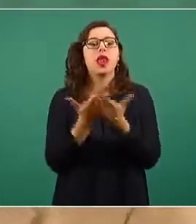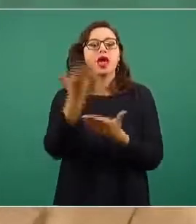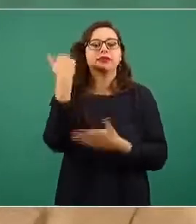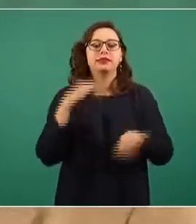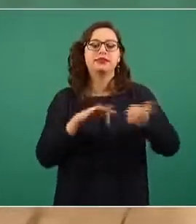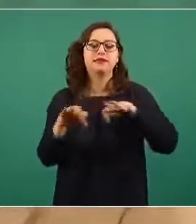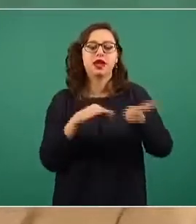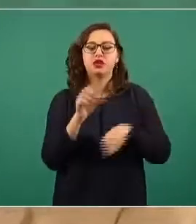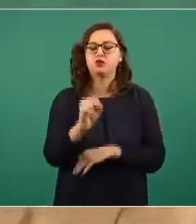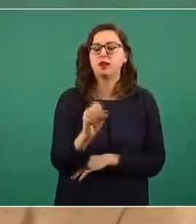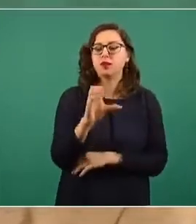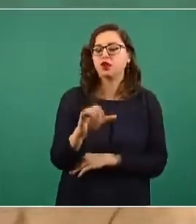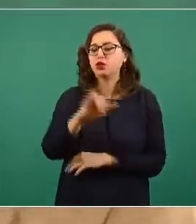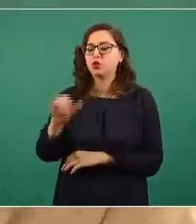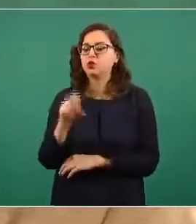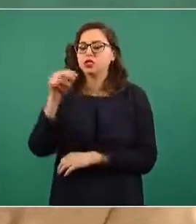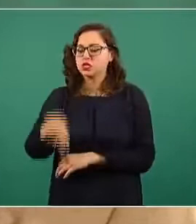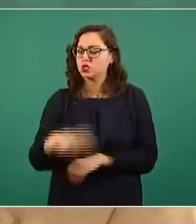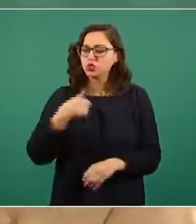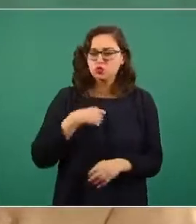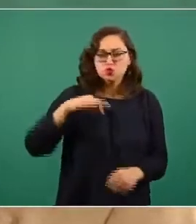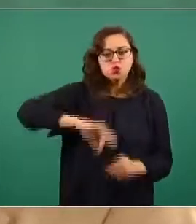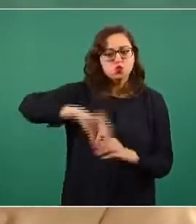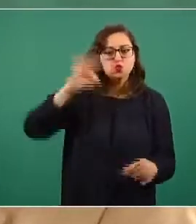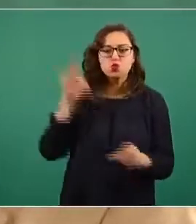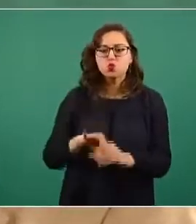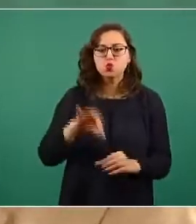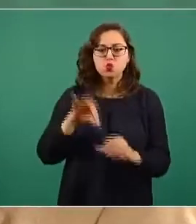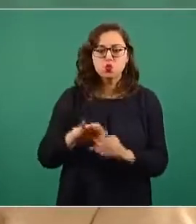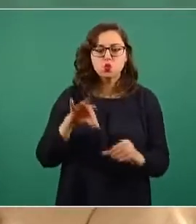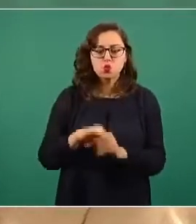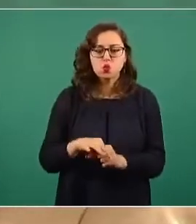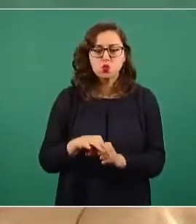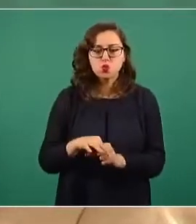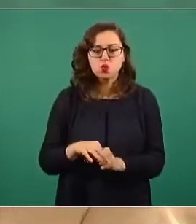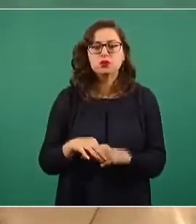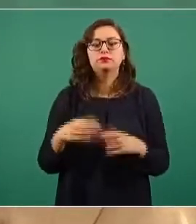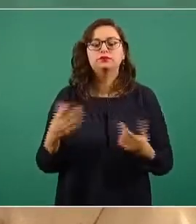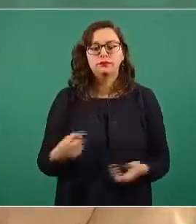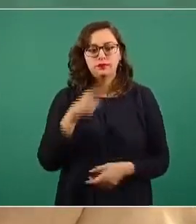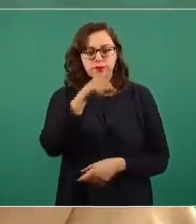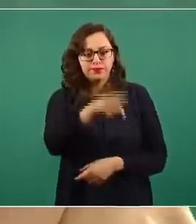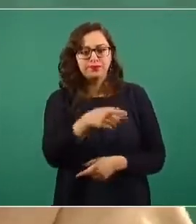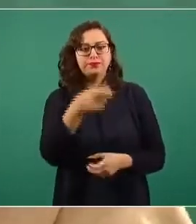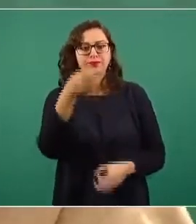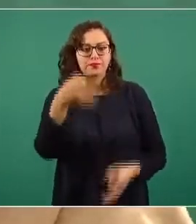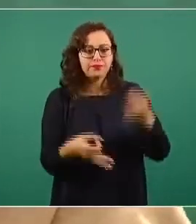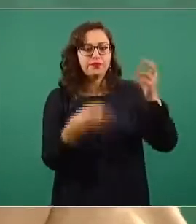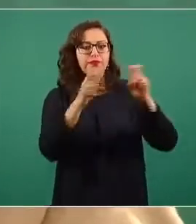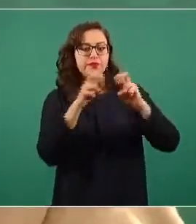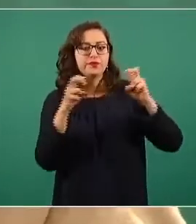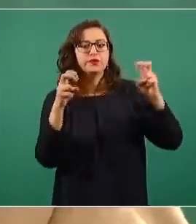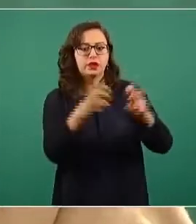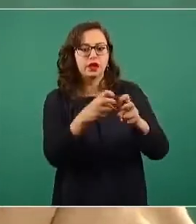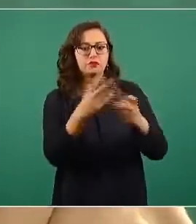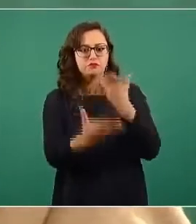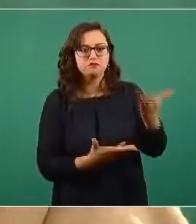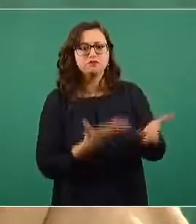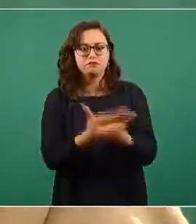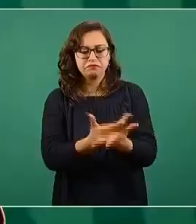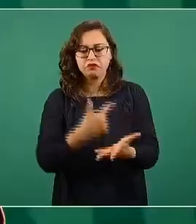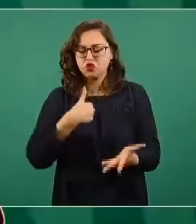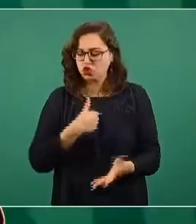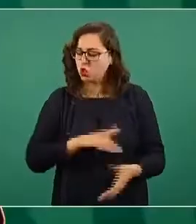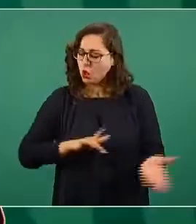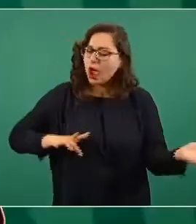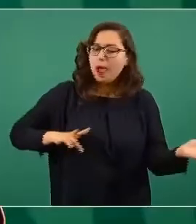saben, voté en favor del proyecto del ministro Arturo Saldívar en ese momento. Conozco el